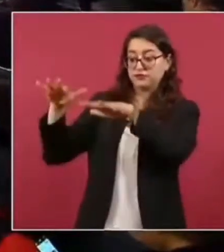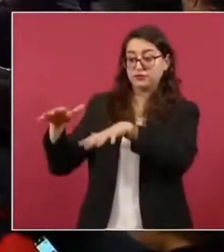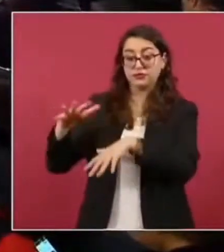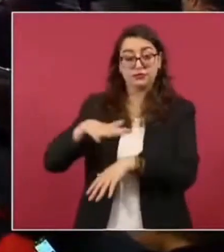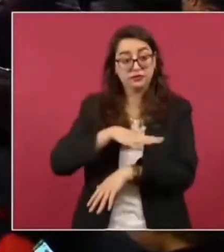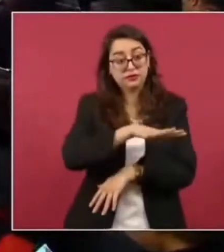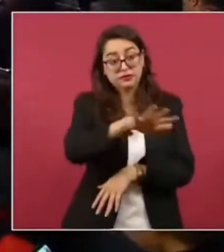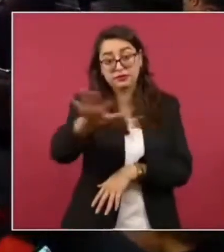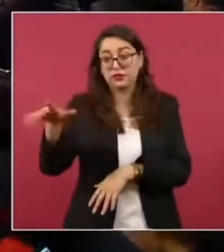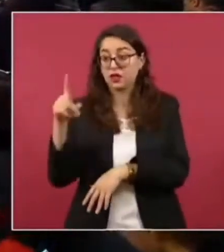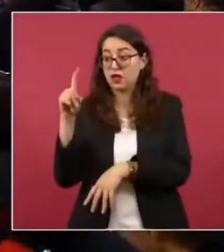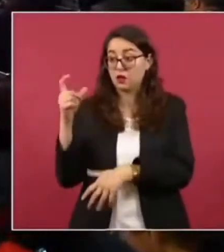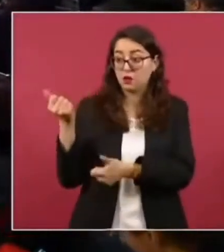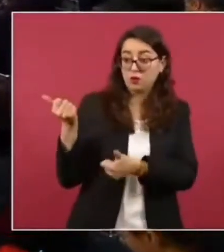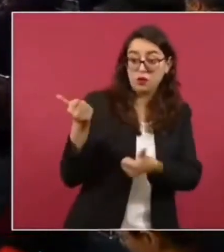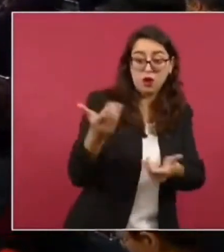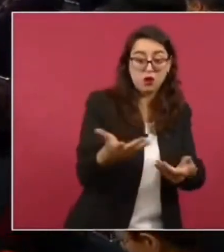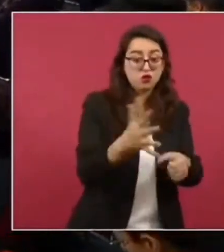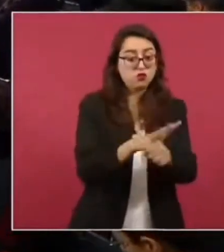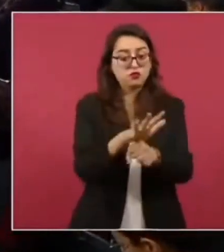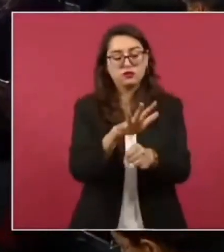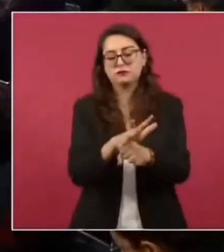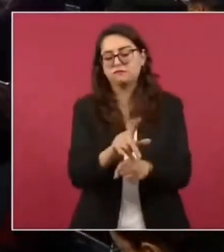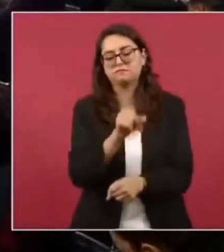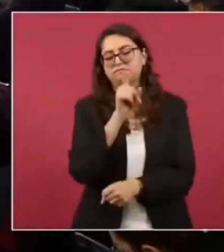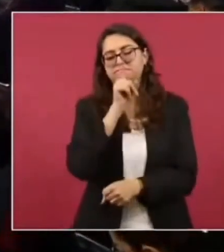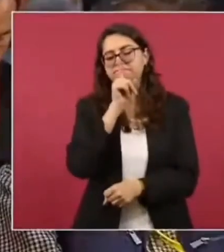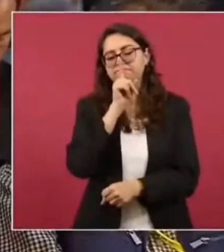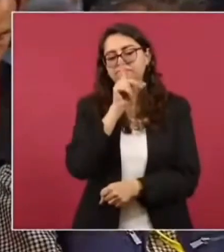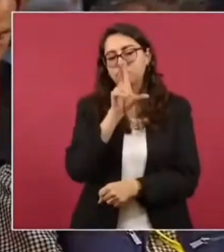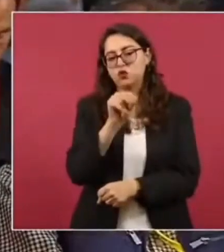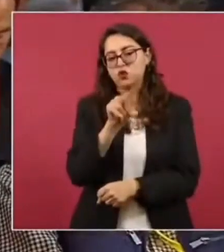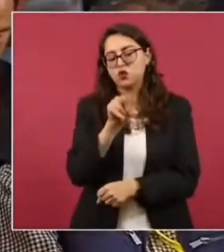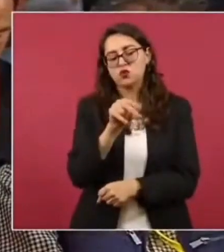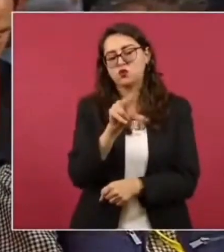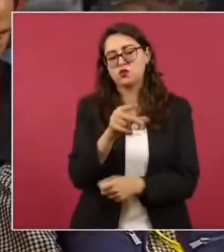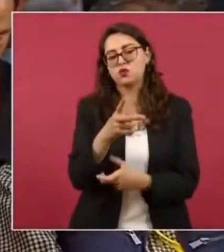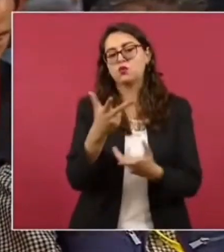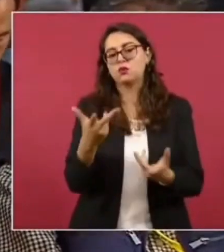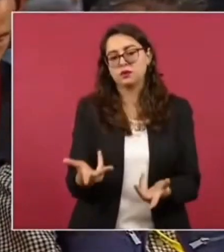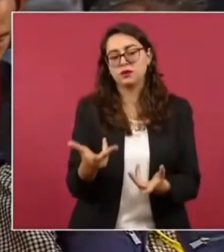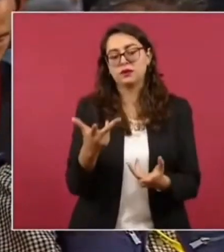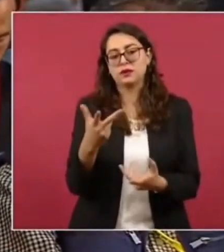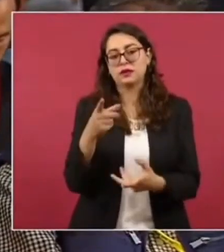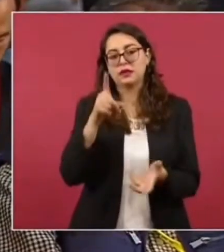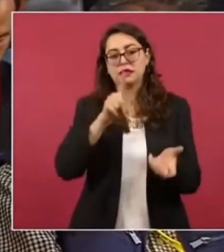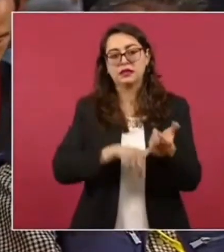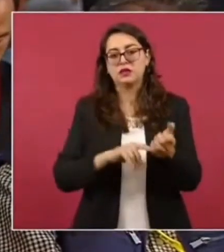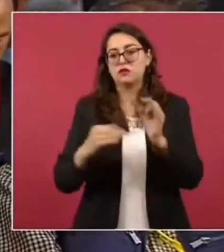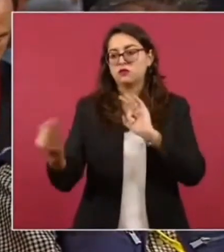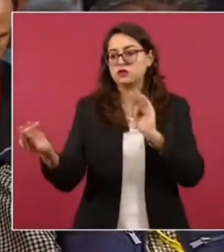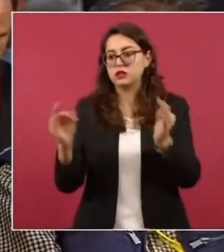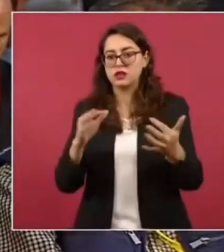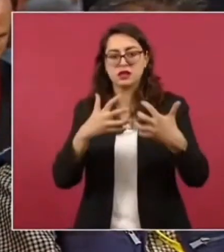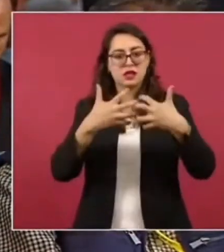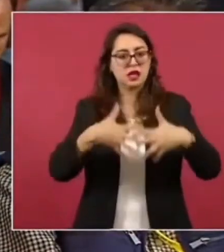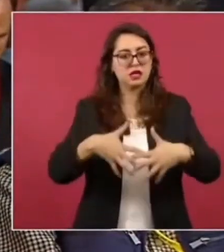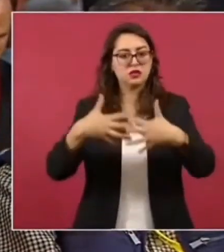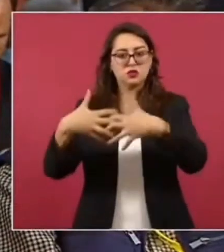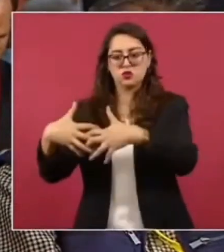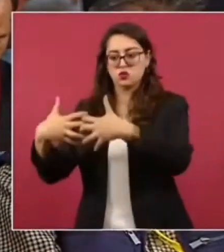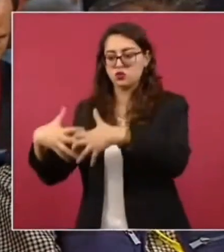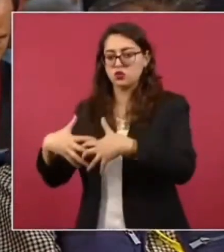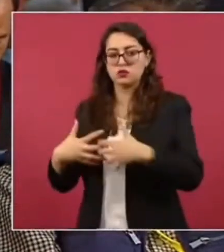la población actual y mucho menos bajo la perspectiva de desarrollo industrial y como consecuencia